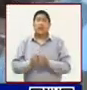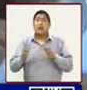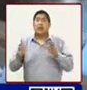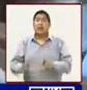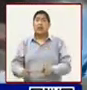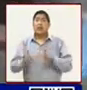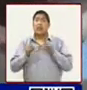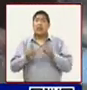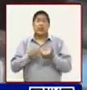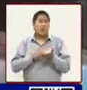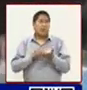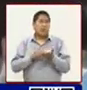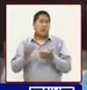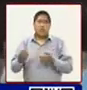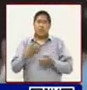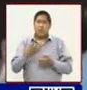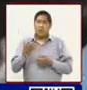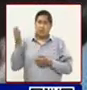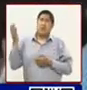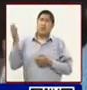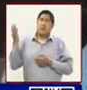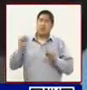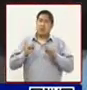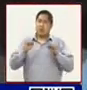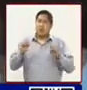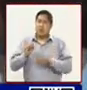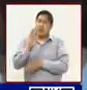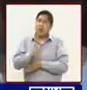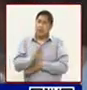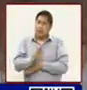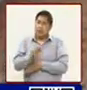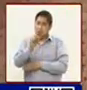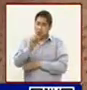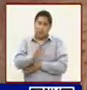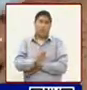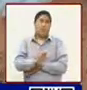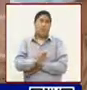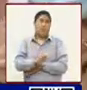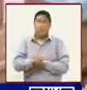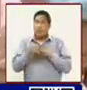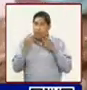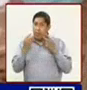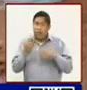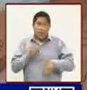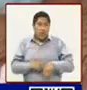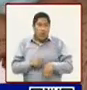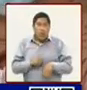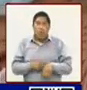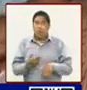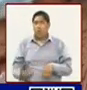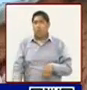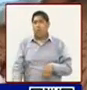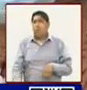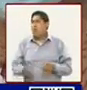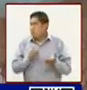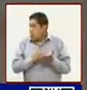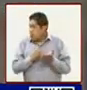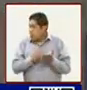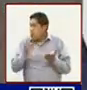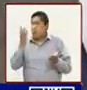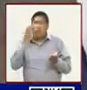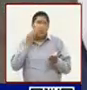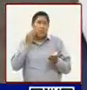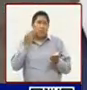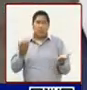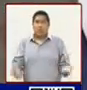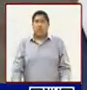Negligencia de médico, eso, porque mira, sábado en la tarde entrado a la 1. Mira, tenían tiempo esa vez, son doctores, son médicos, para